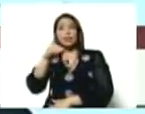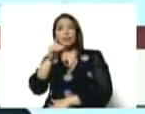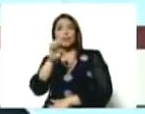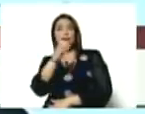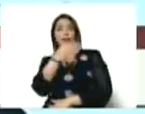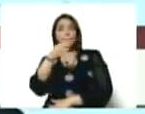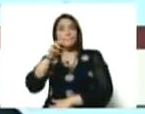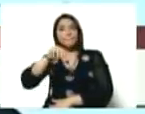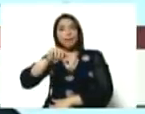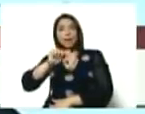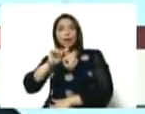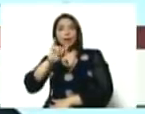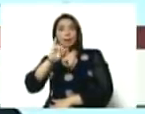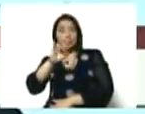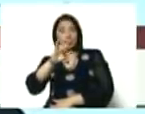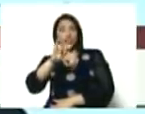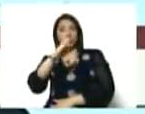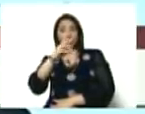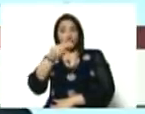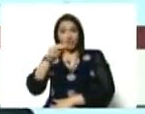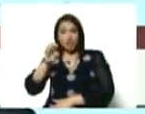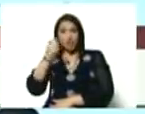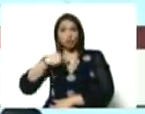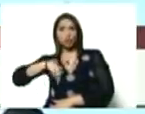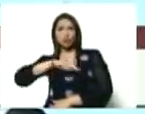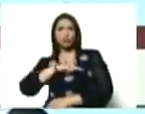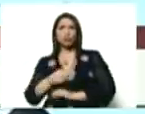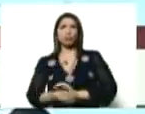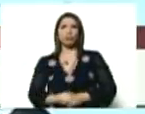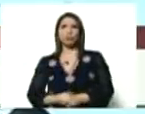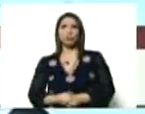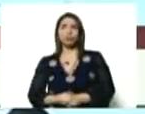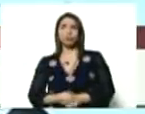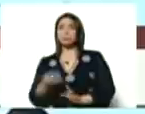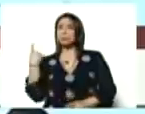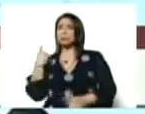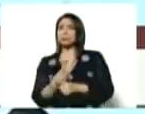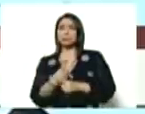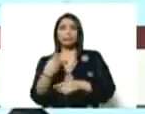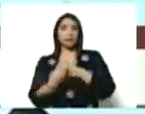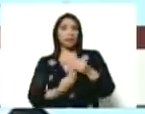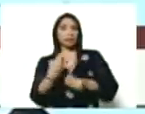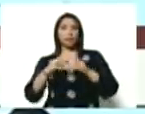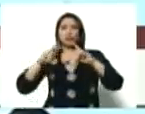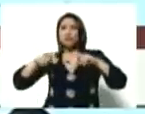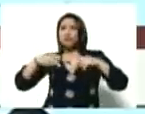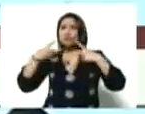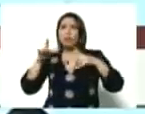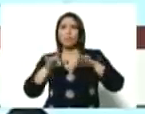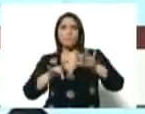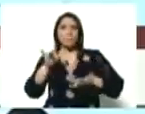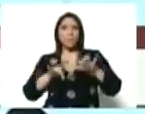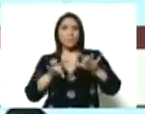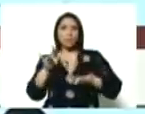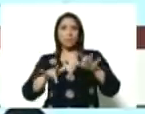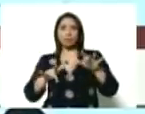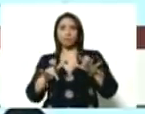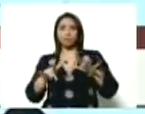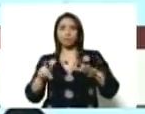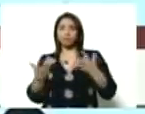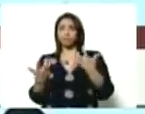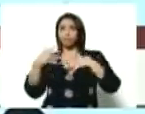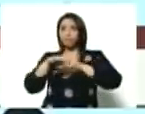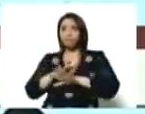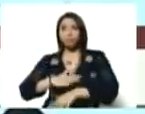tecnológico y a partir de allí tuvimos que diseñar un dispositivo nuevo de autenticación integral para